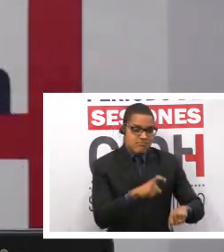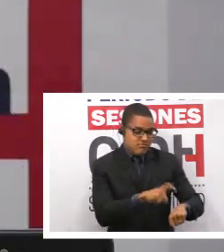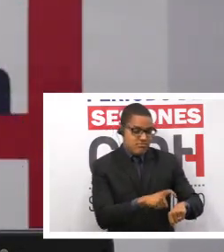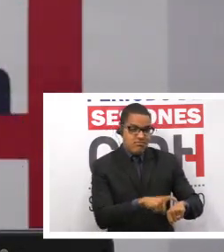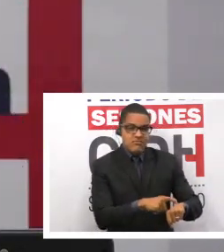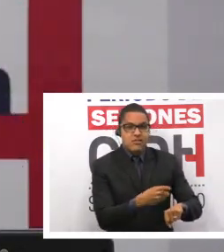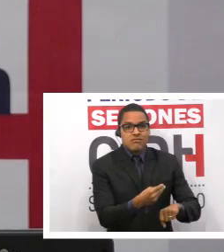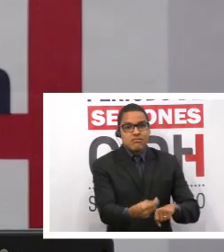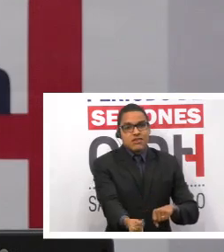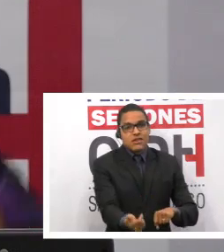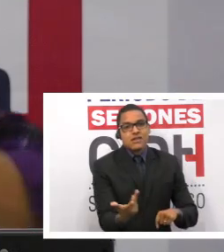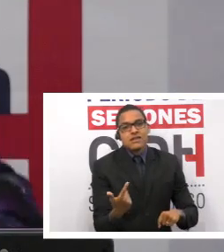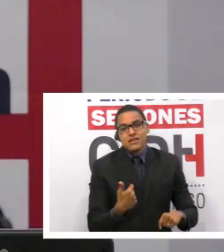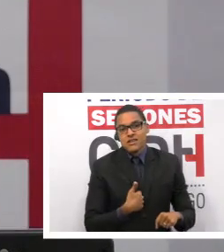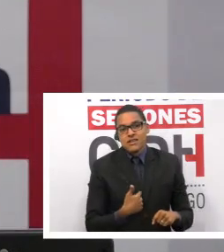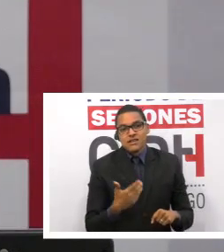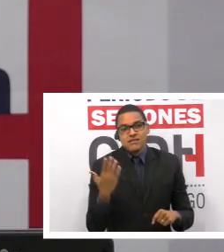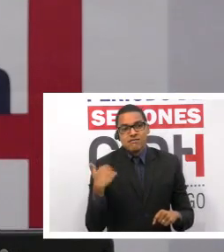efe